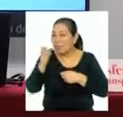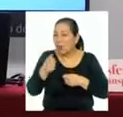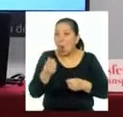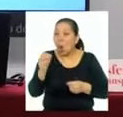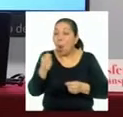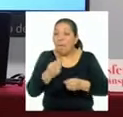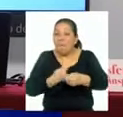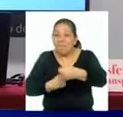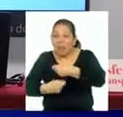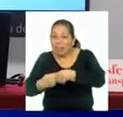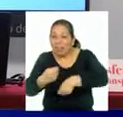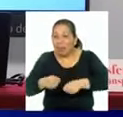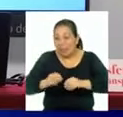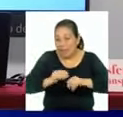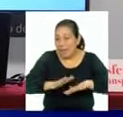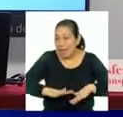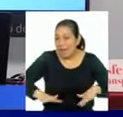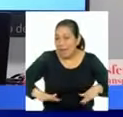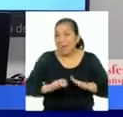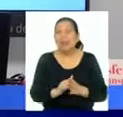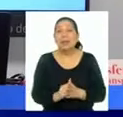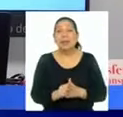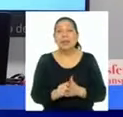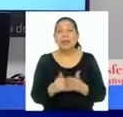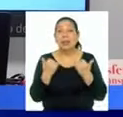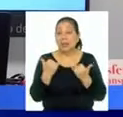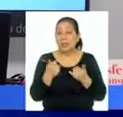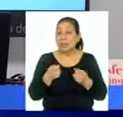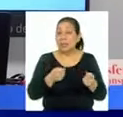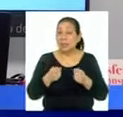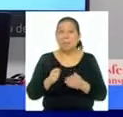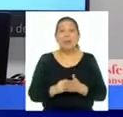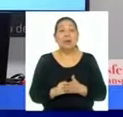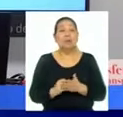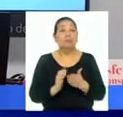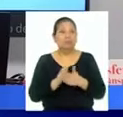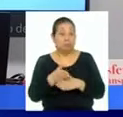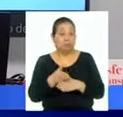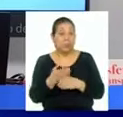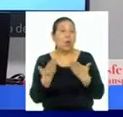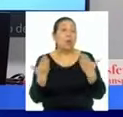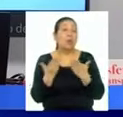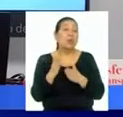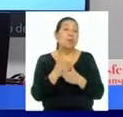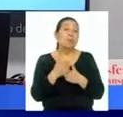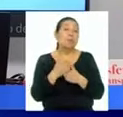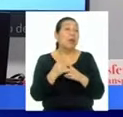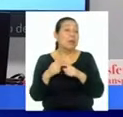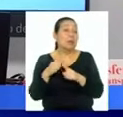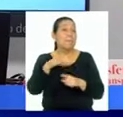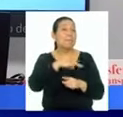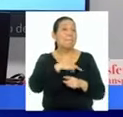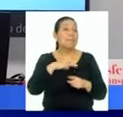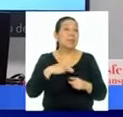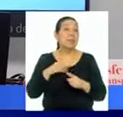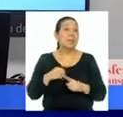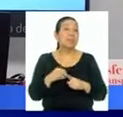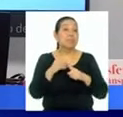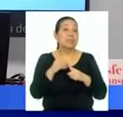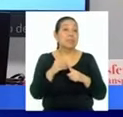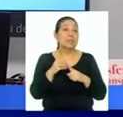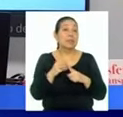tierras. Es por ello que dictamos este mecanismo intersectorial donde participamos varios ministerios, pero